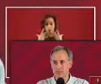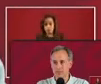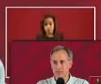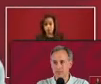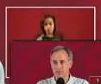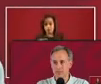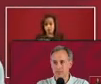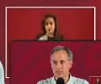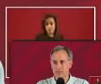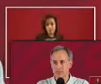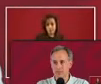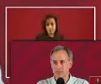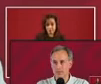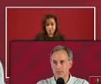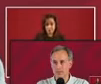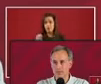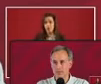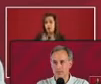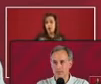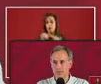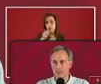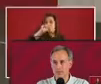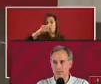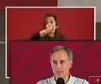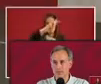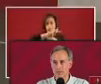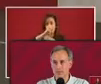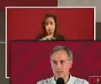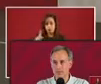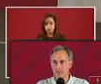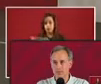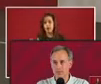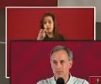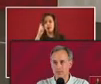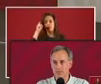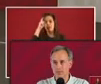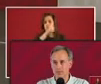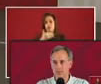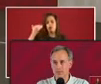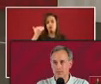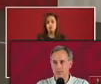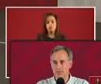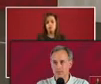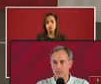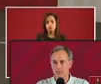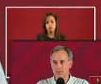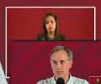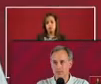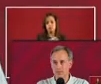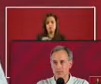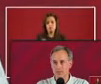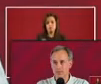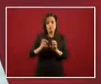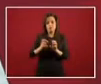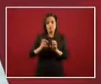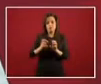los países que hemos mencionado, ya no se puede parar la epidemia. Entonces es ahora.